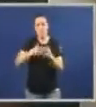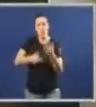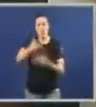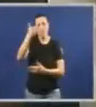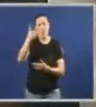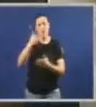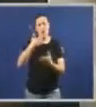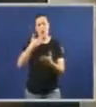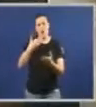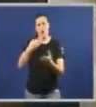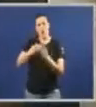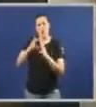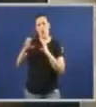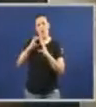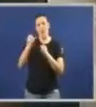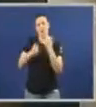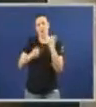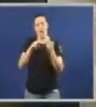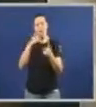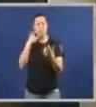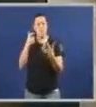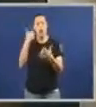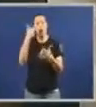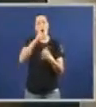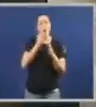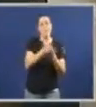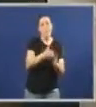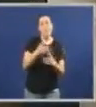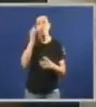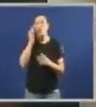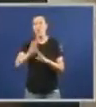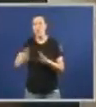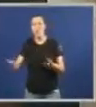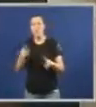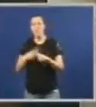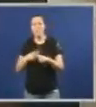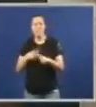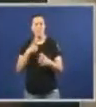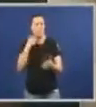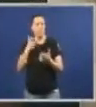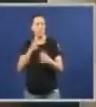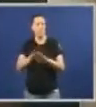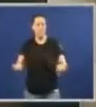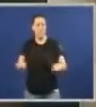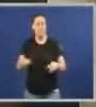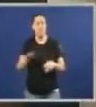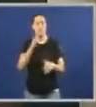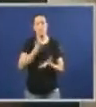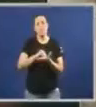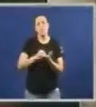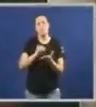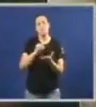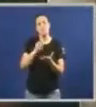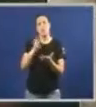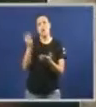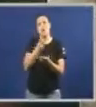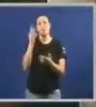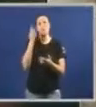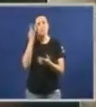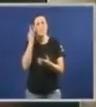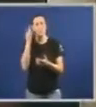medios trasladan Así o volveron a por de manifesto unha vez máis a maioria das noticias publicadas nos casos das dúas